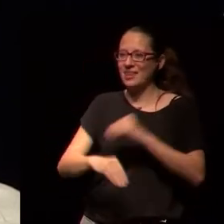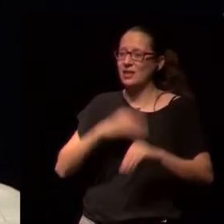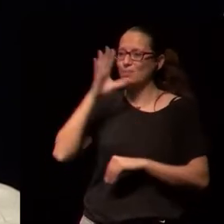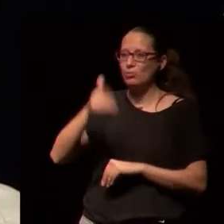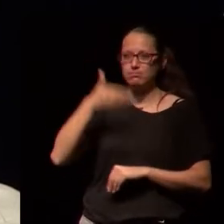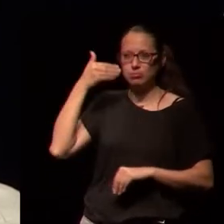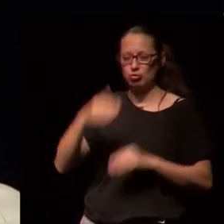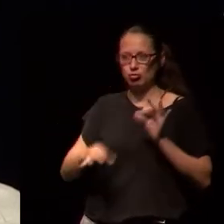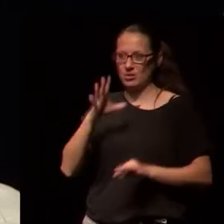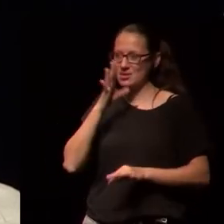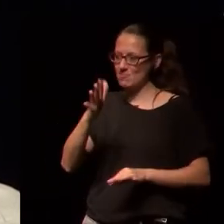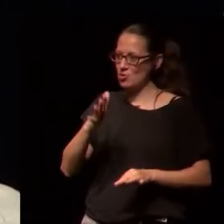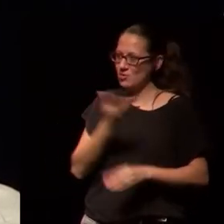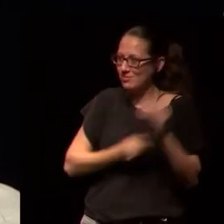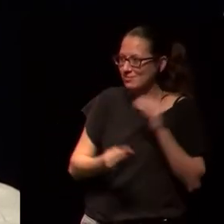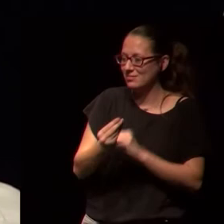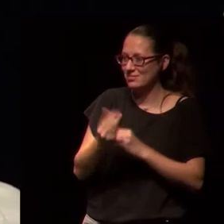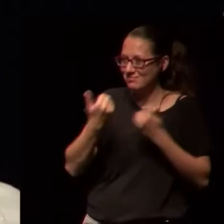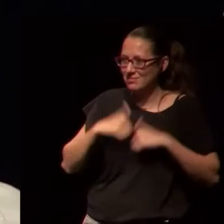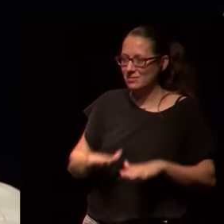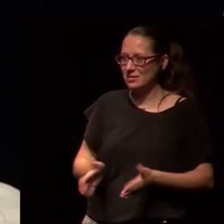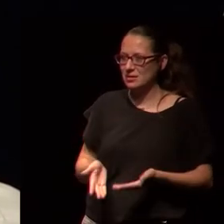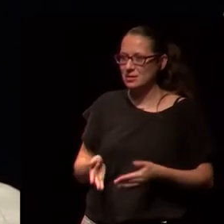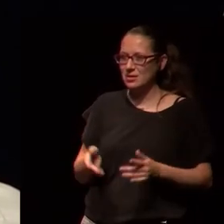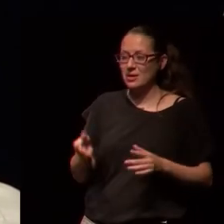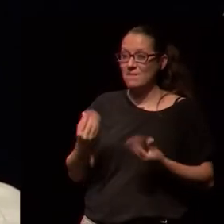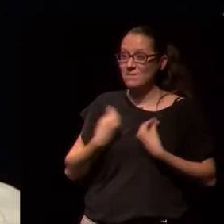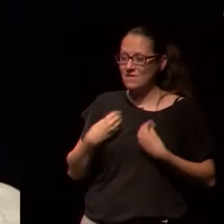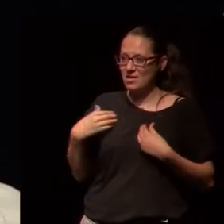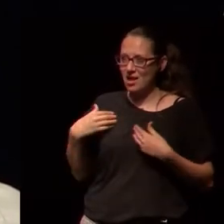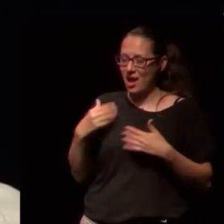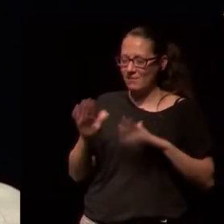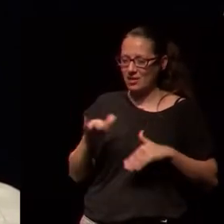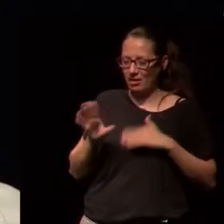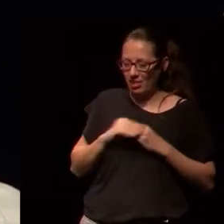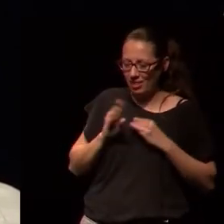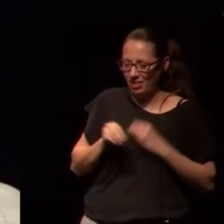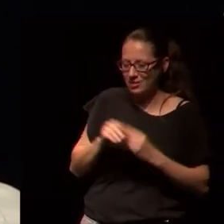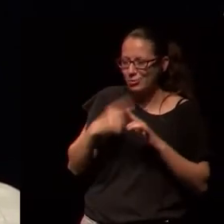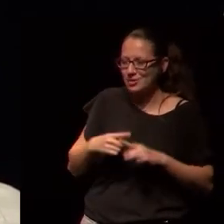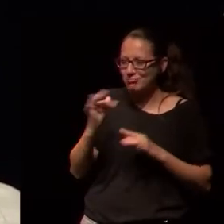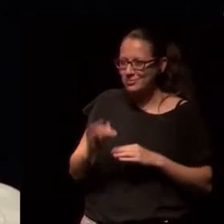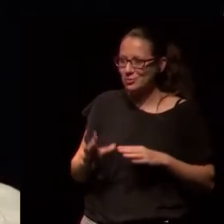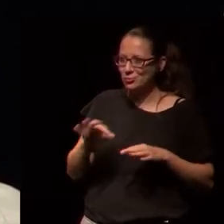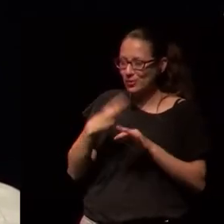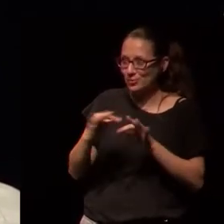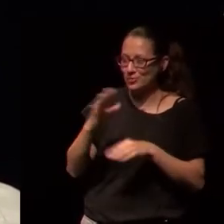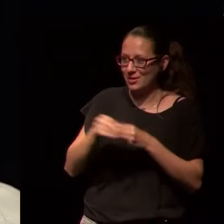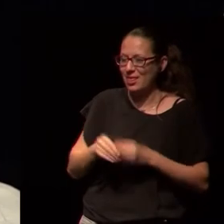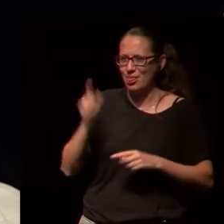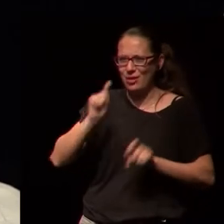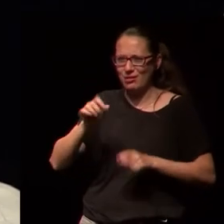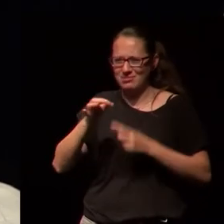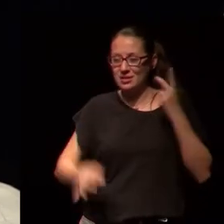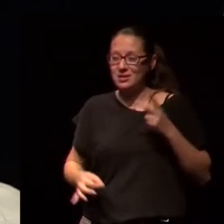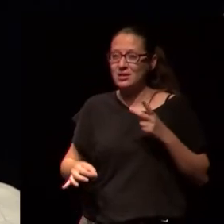nacido, estas suertes que vamos acumulando en la vida, la educación y todo lo demás, pues sí, sí,